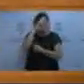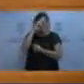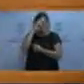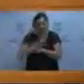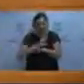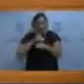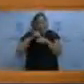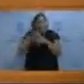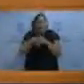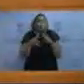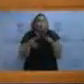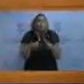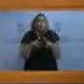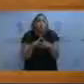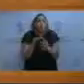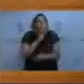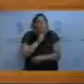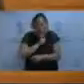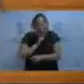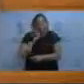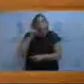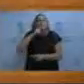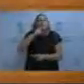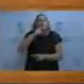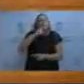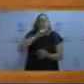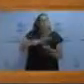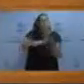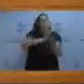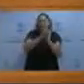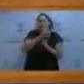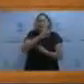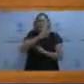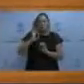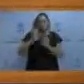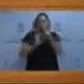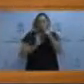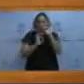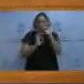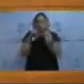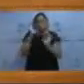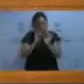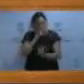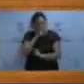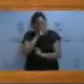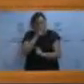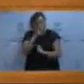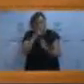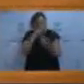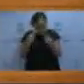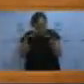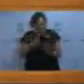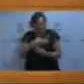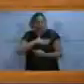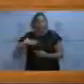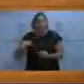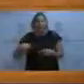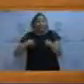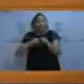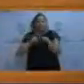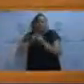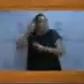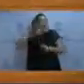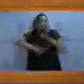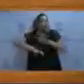la sociedad, usted dice que la va a convertir en 100% pública, nos parecería de sentido común que usted buscara un candidato